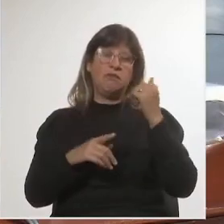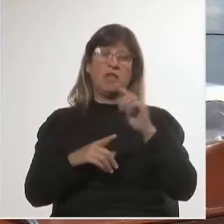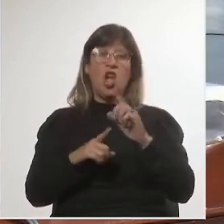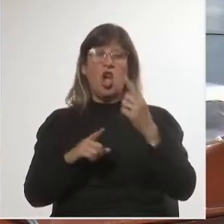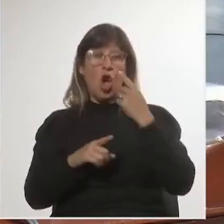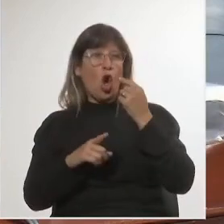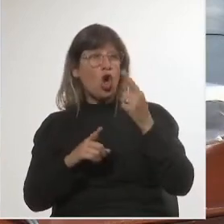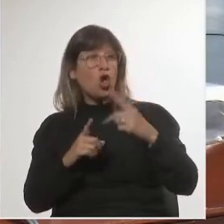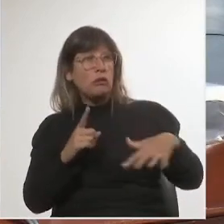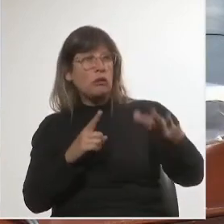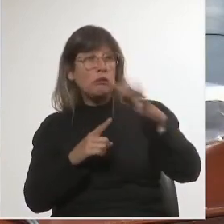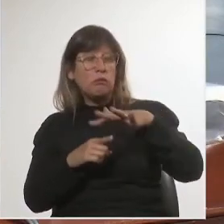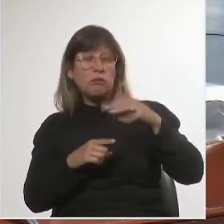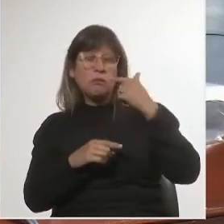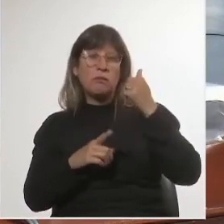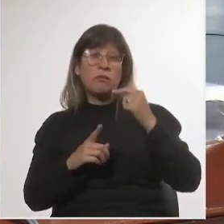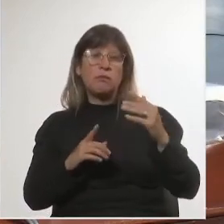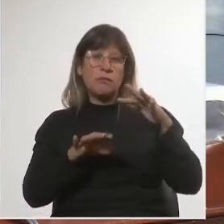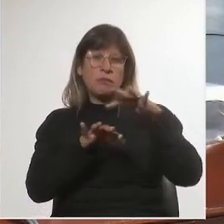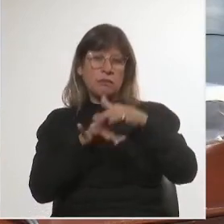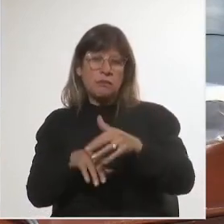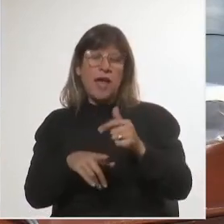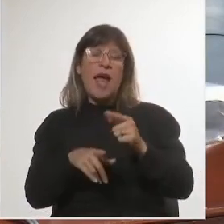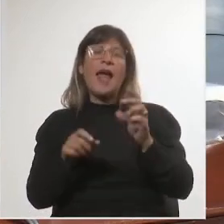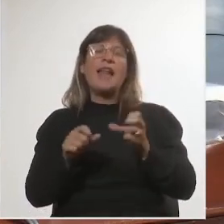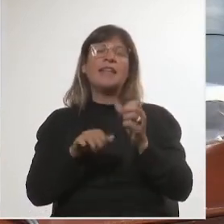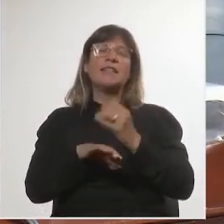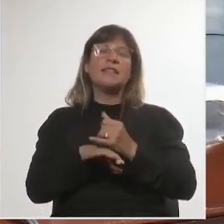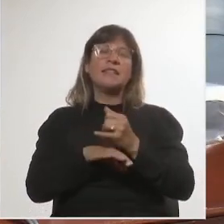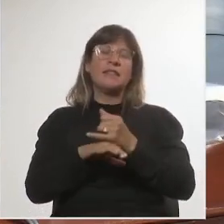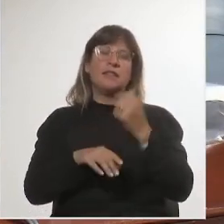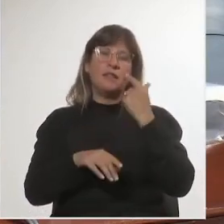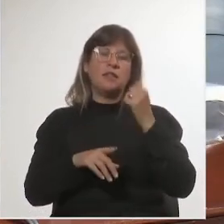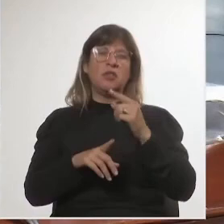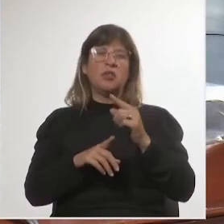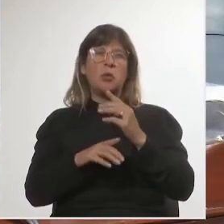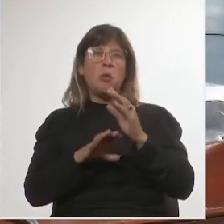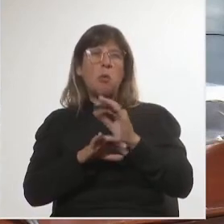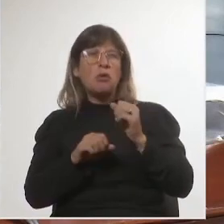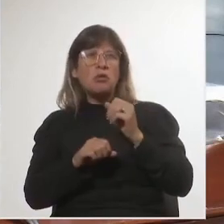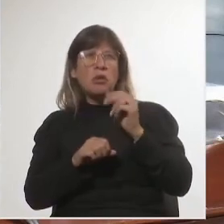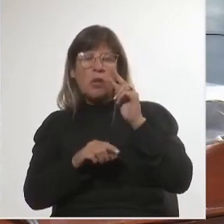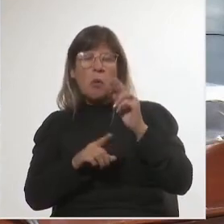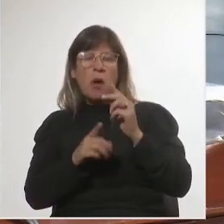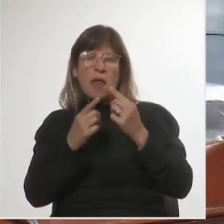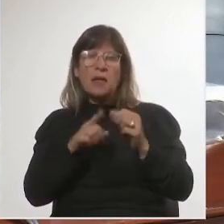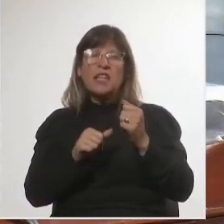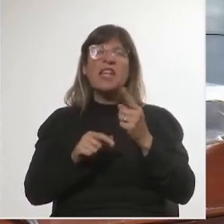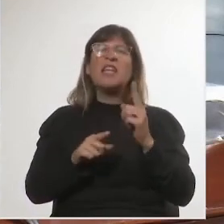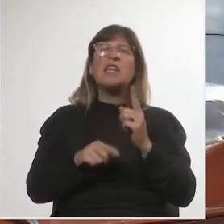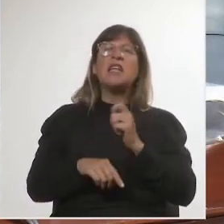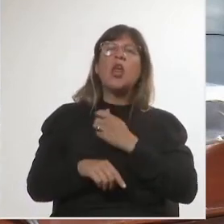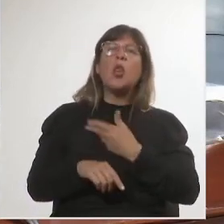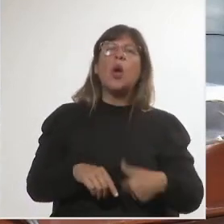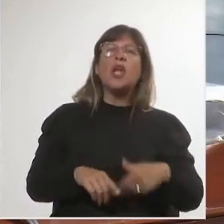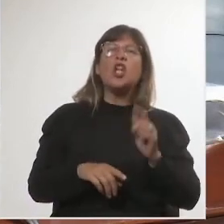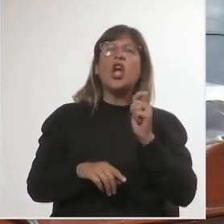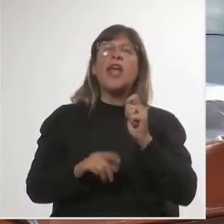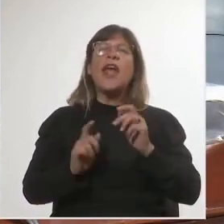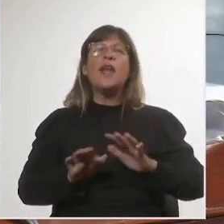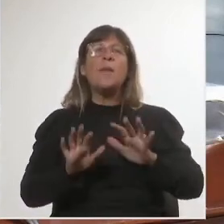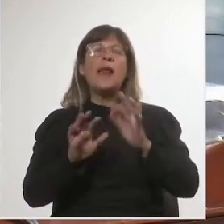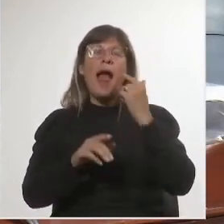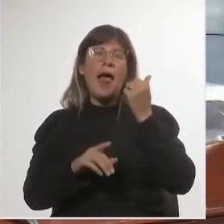la gente de la zona concurra a las actividades de la institución, le será imposible distinguir entre patrones y empleados, entre